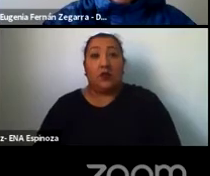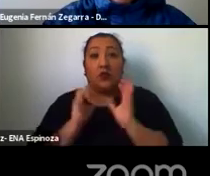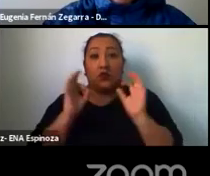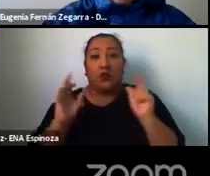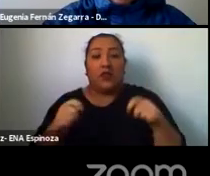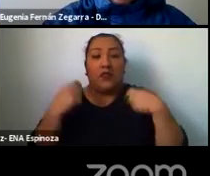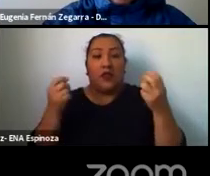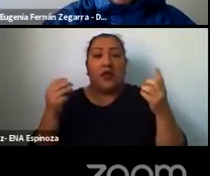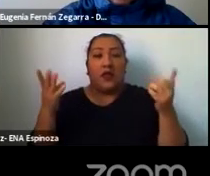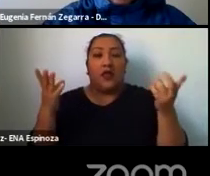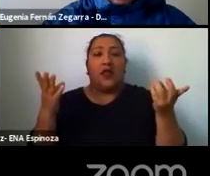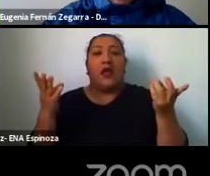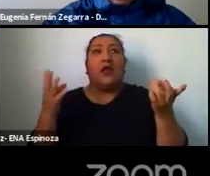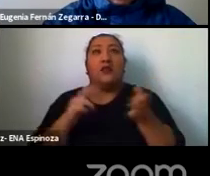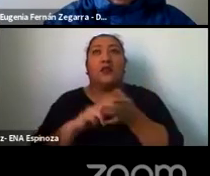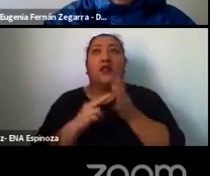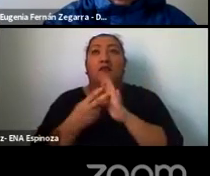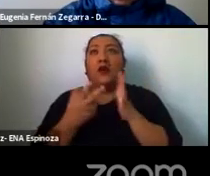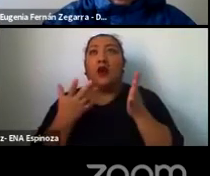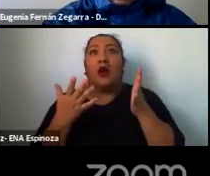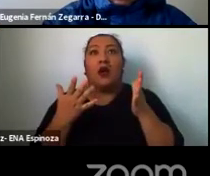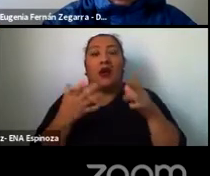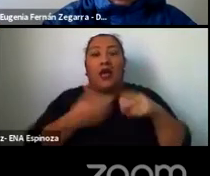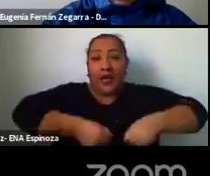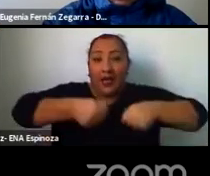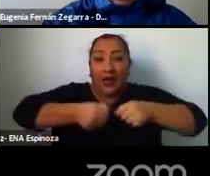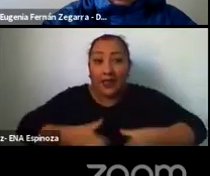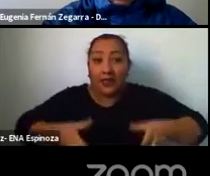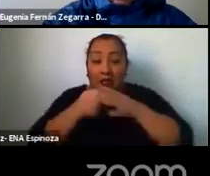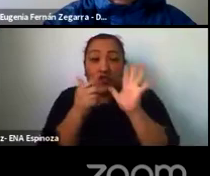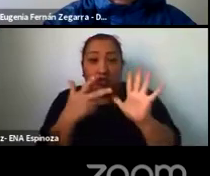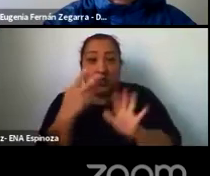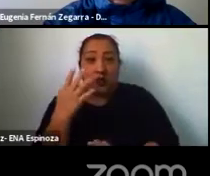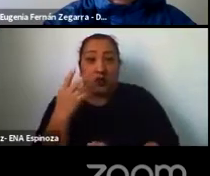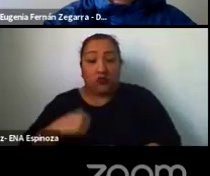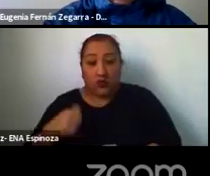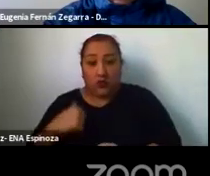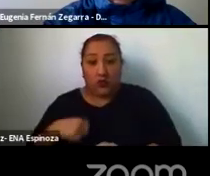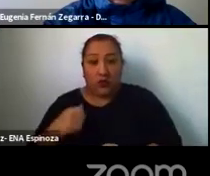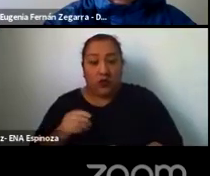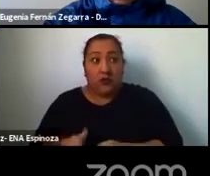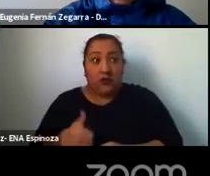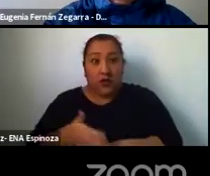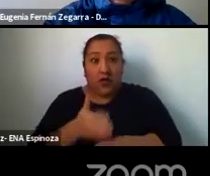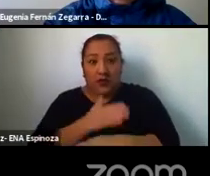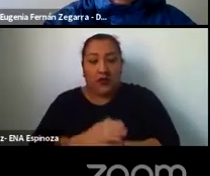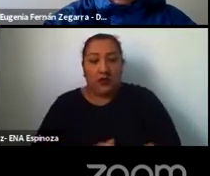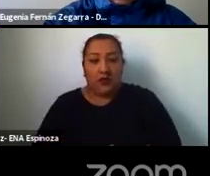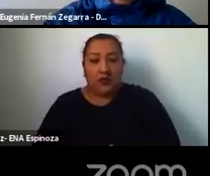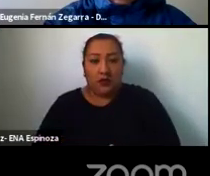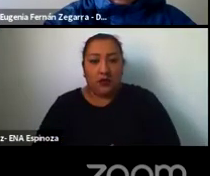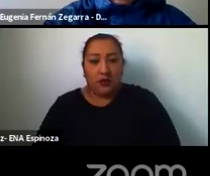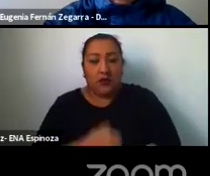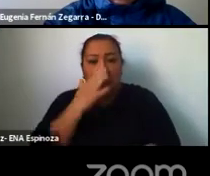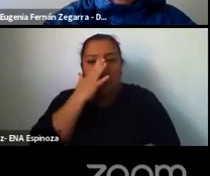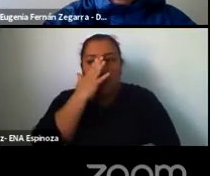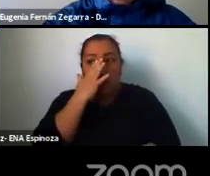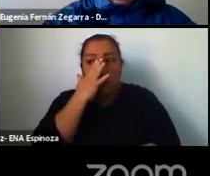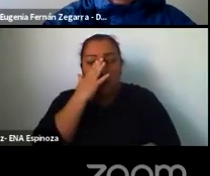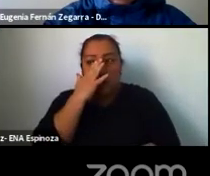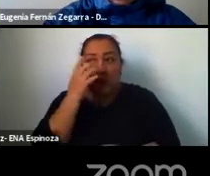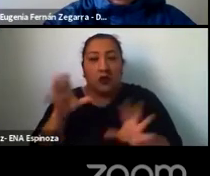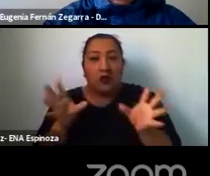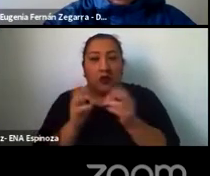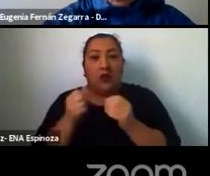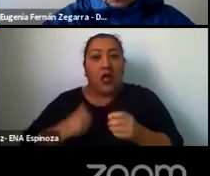Se remitió oficios a los 84 municipalidades distritales en la región para que los alcaldes,